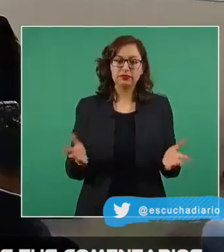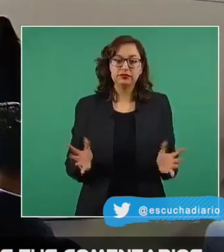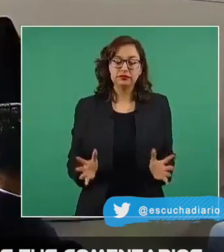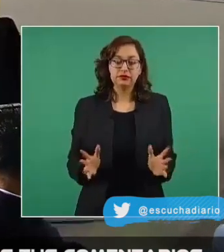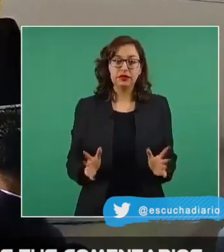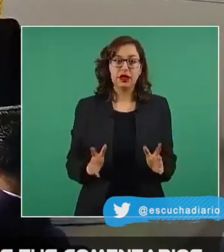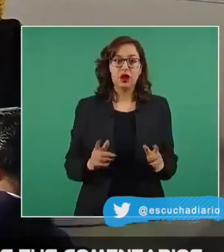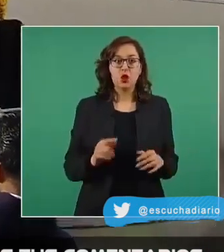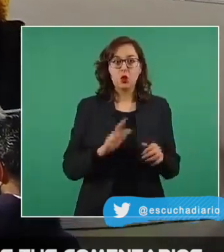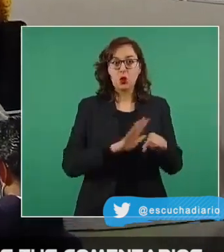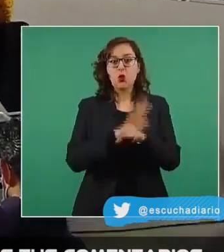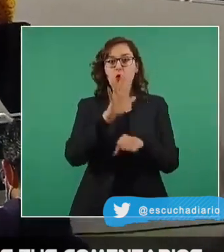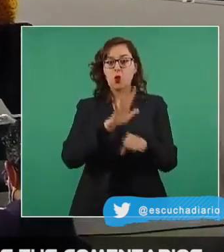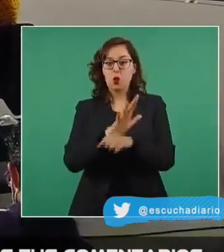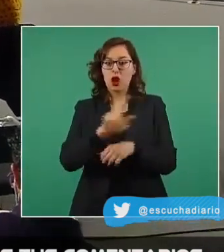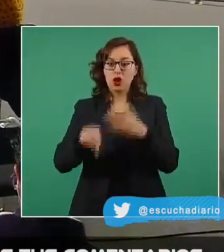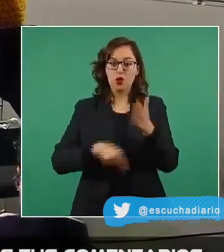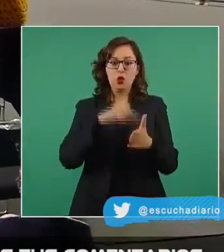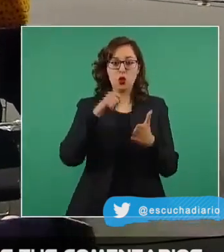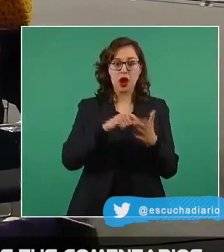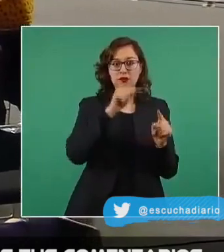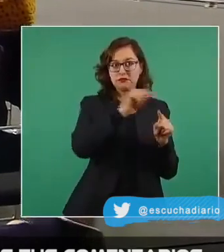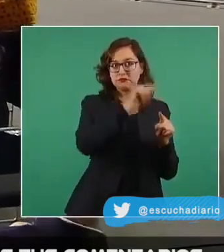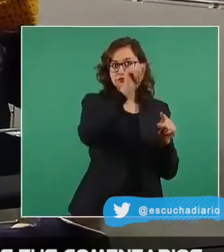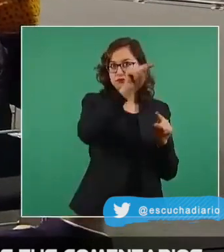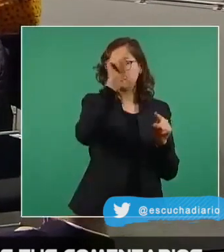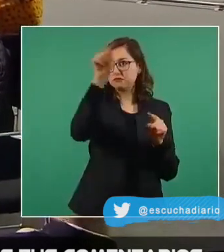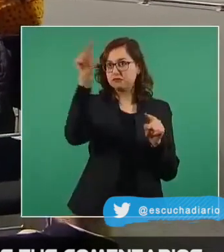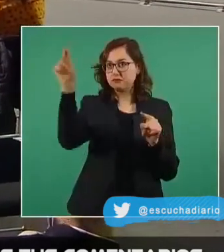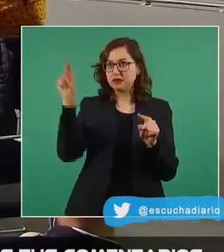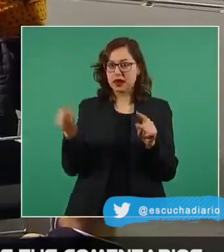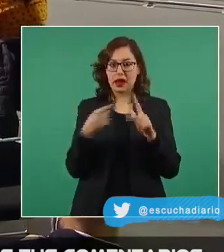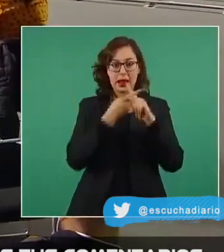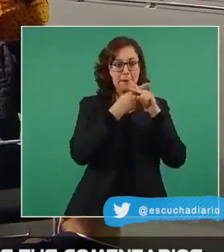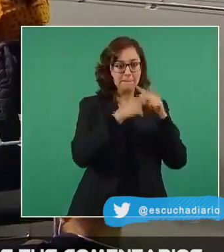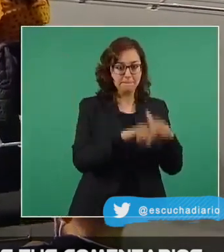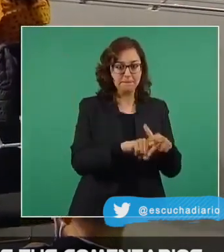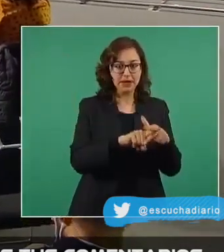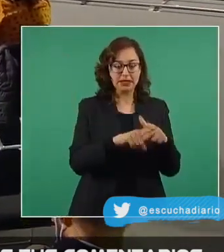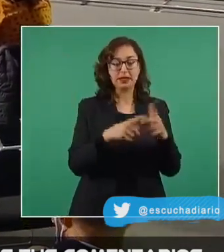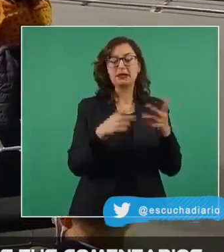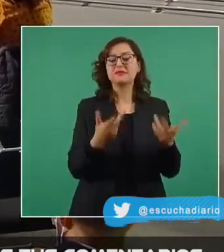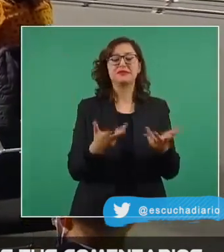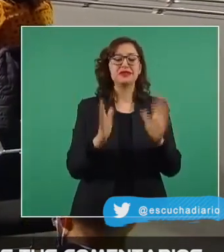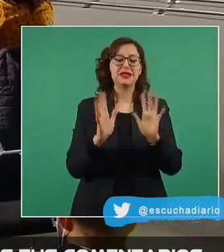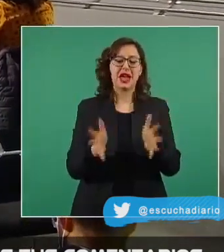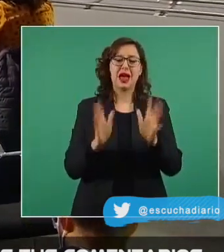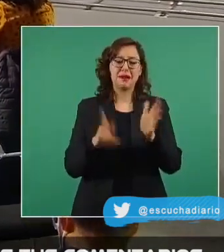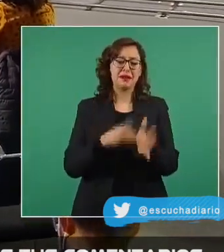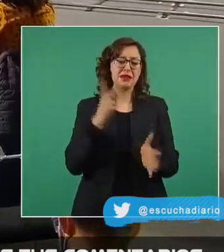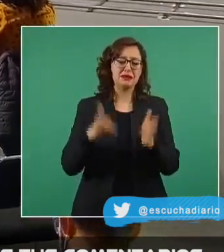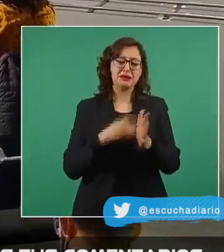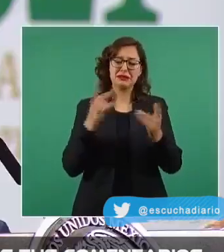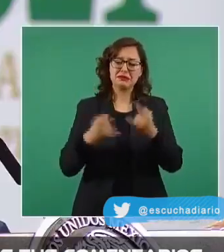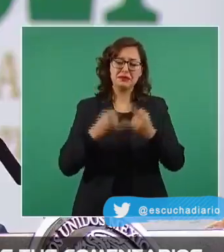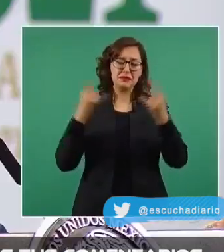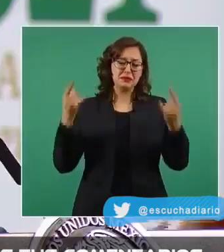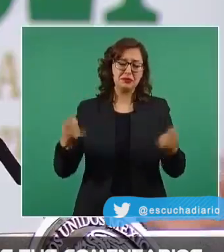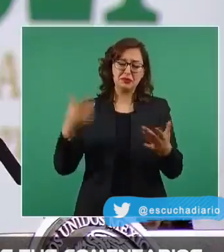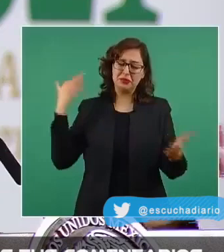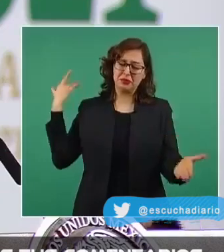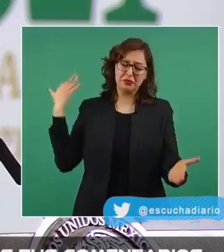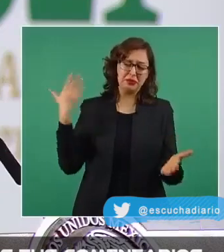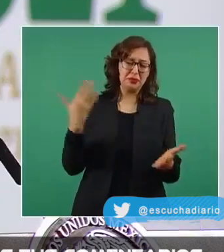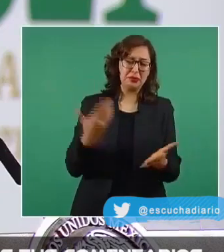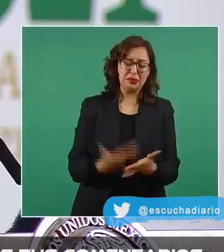casos más que ayer. En la semana epidemiológica número 34 se registra un descenso de 23% de casos estimados